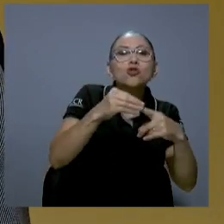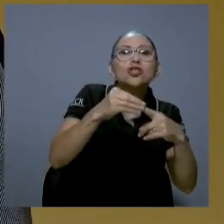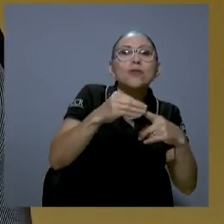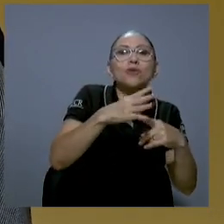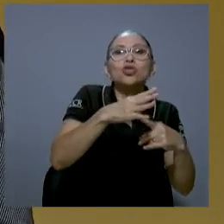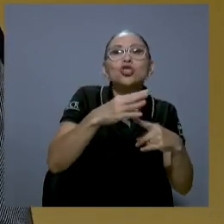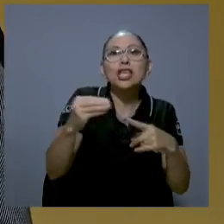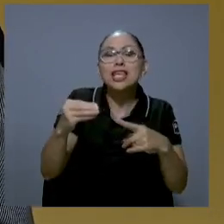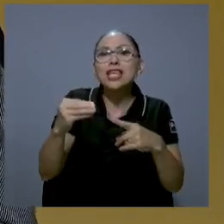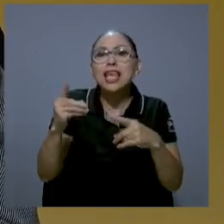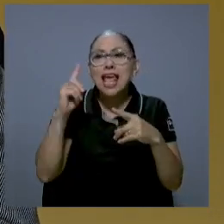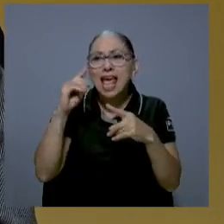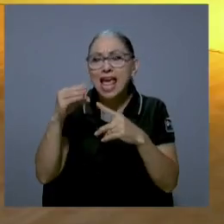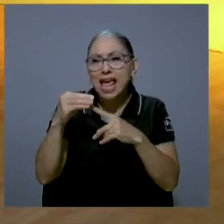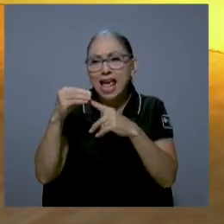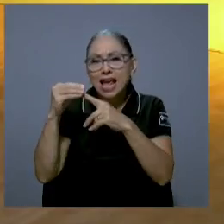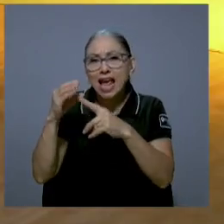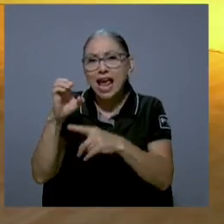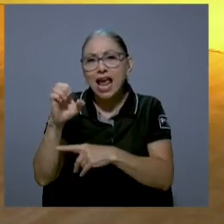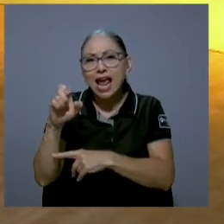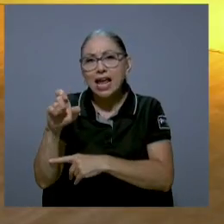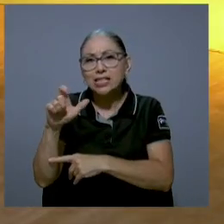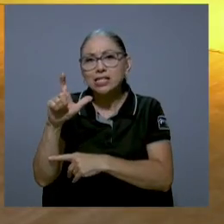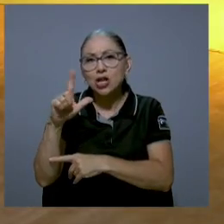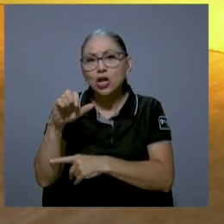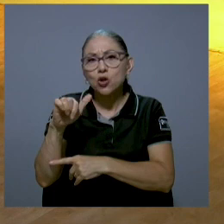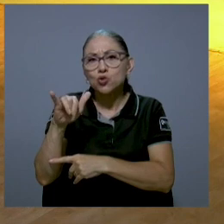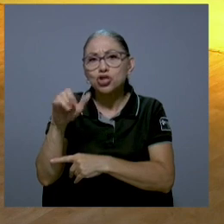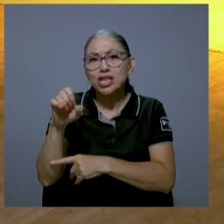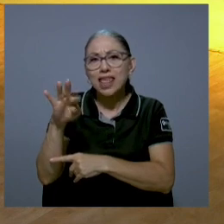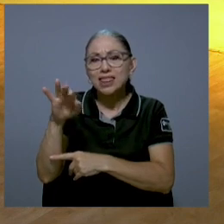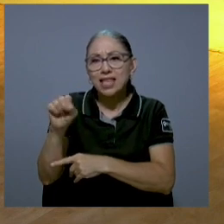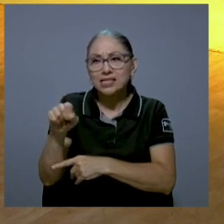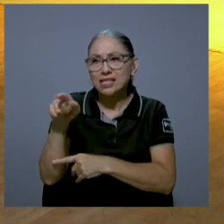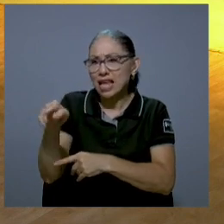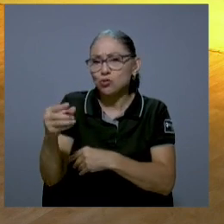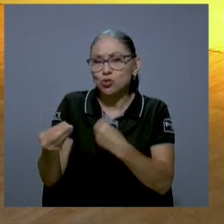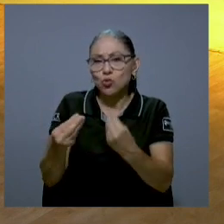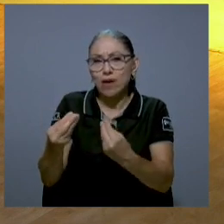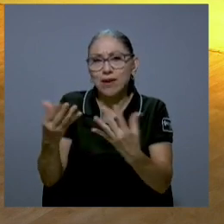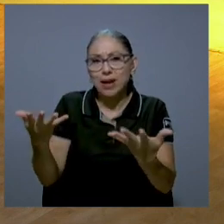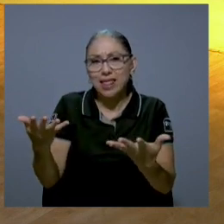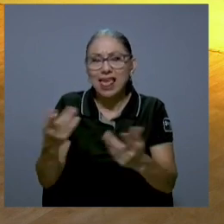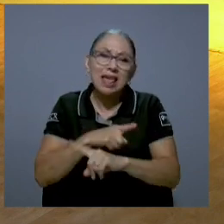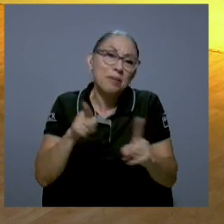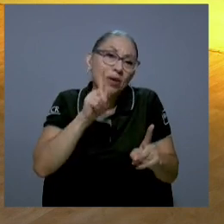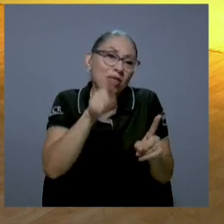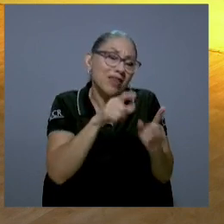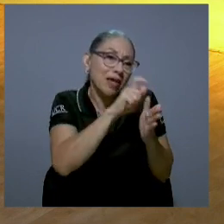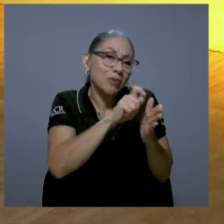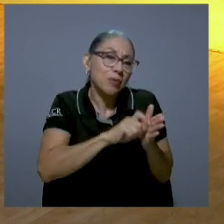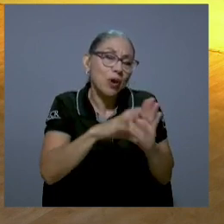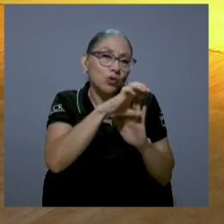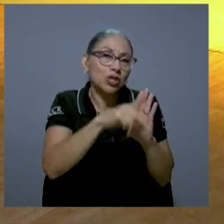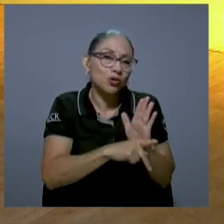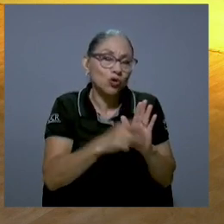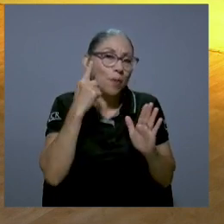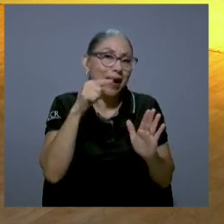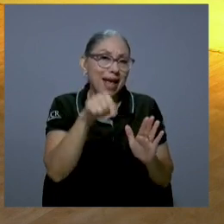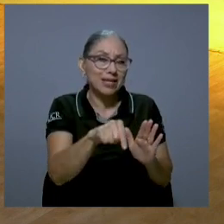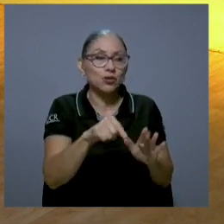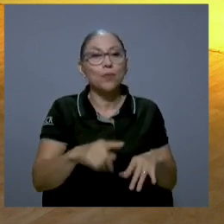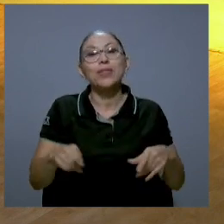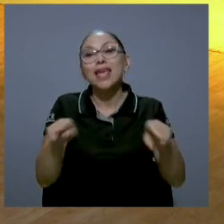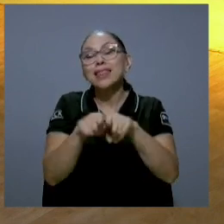eso. Pero eso habría que retocar la Constitución en ese sentido. Y algunos otros toques, por ejemplo, en